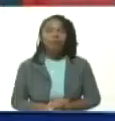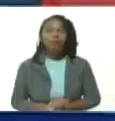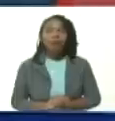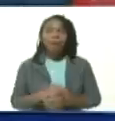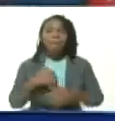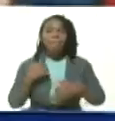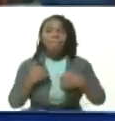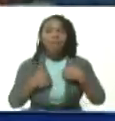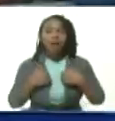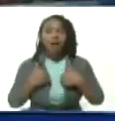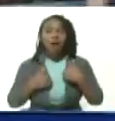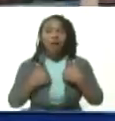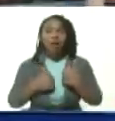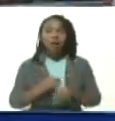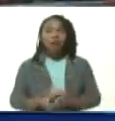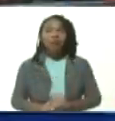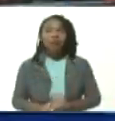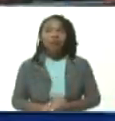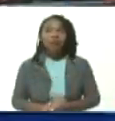miércoles